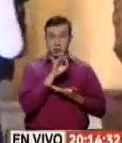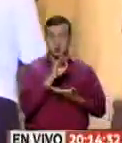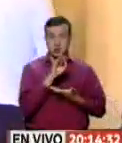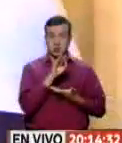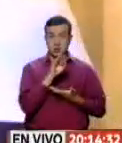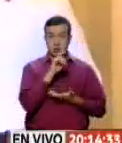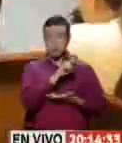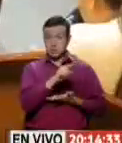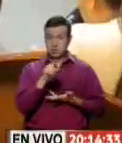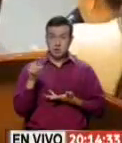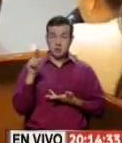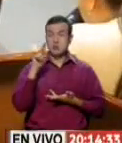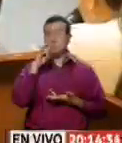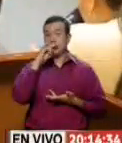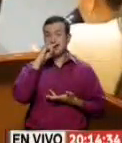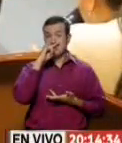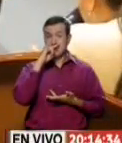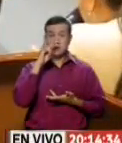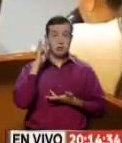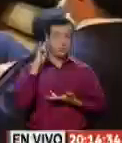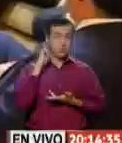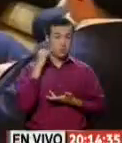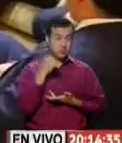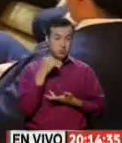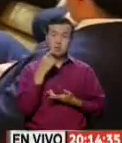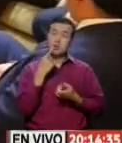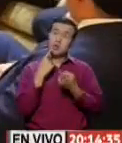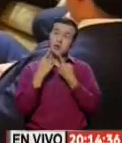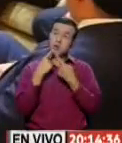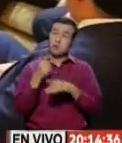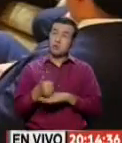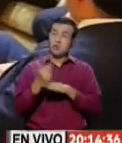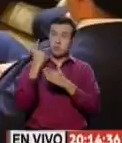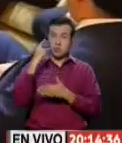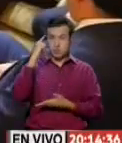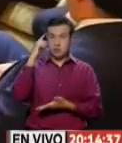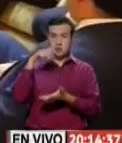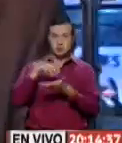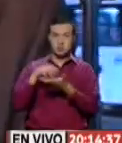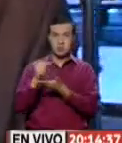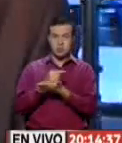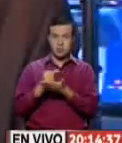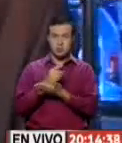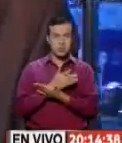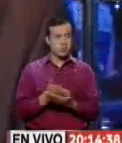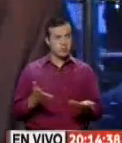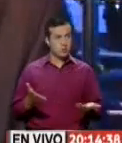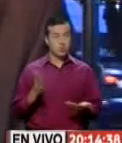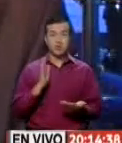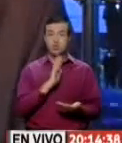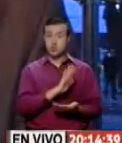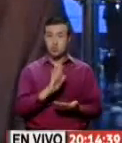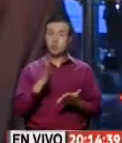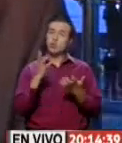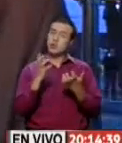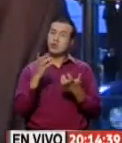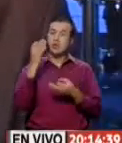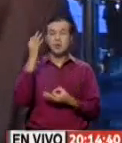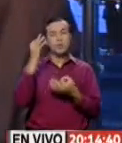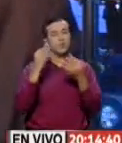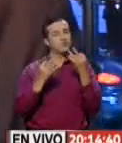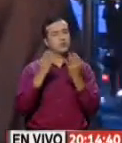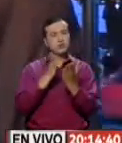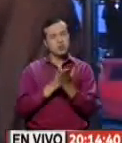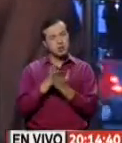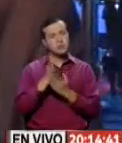infantes perjudicados también dialogaron con autoridades de la gobernación del Guayas. Ellos esperan que la justicia tome el